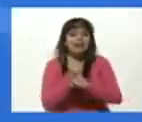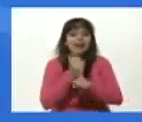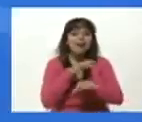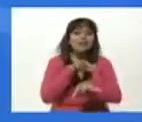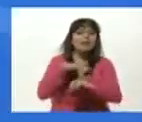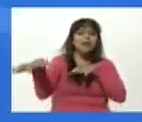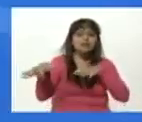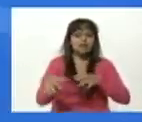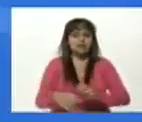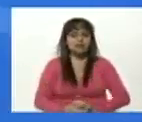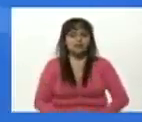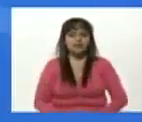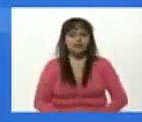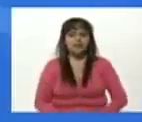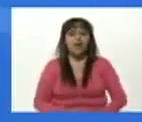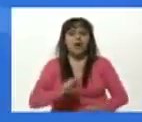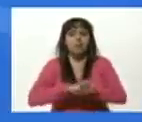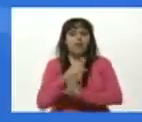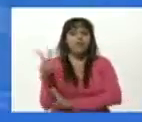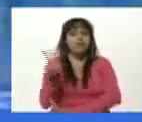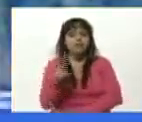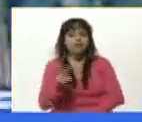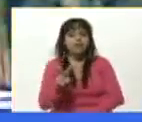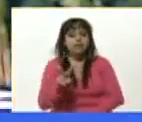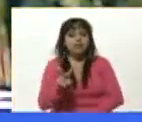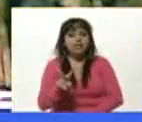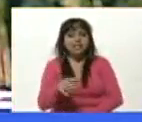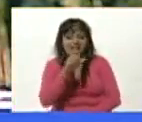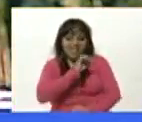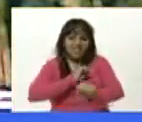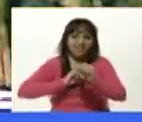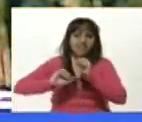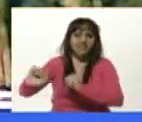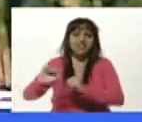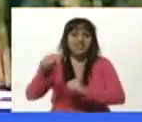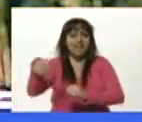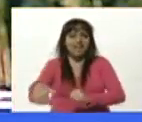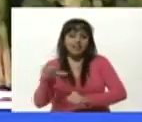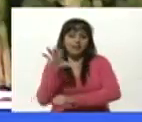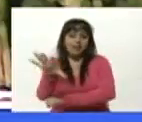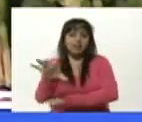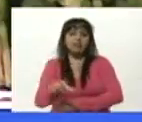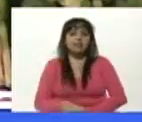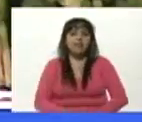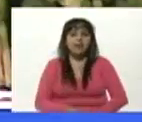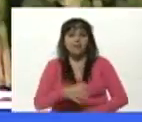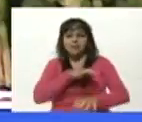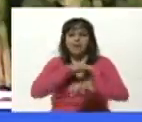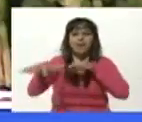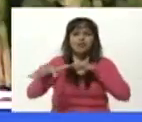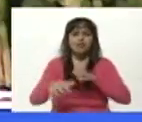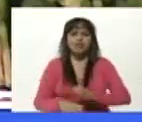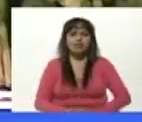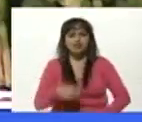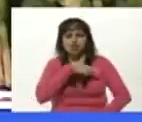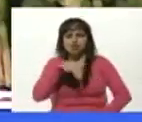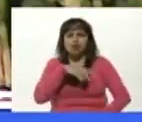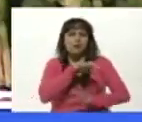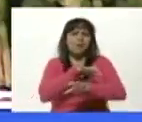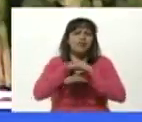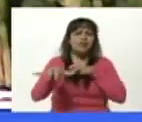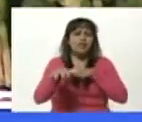es mayoría. Porque la Venezuela que defiende este país es mayoría. Somos